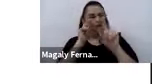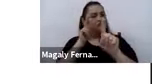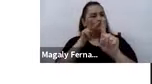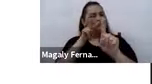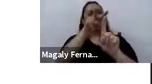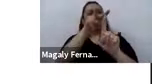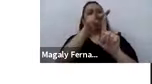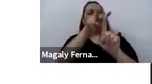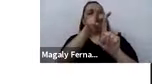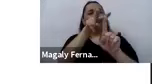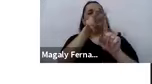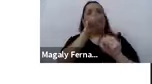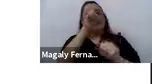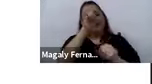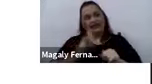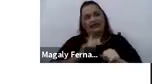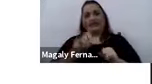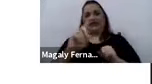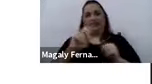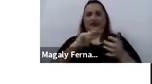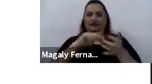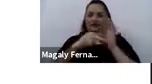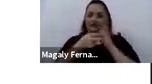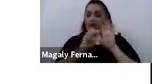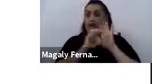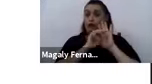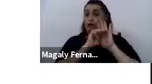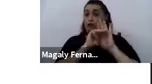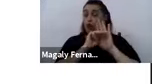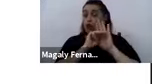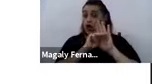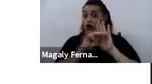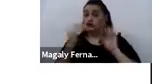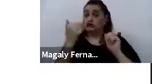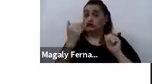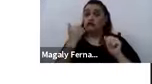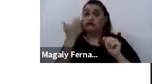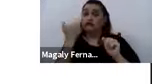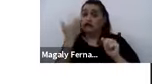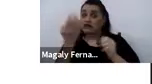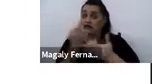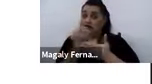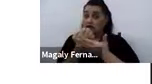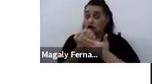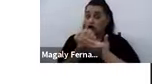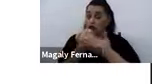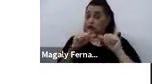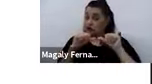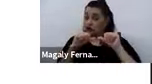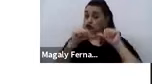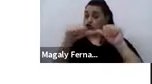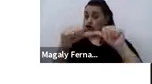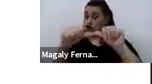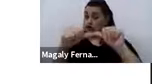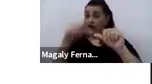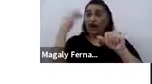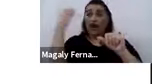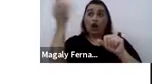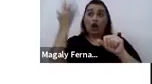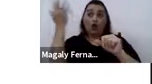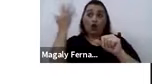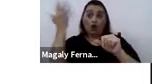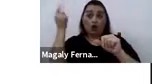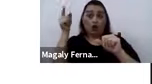es muy importante. Esos modelos que son factibles económicamente y sostenibles ecológicamente de